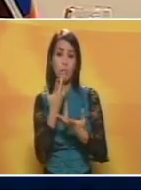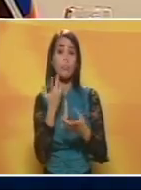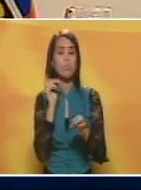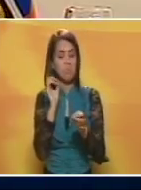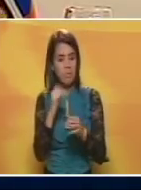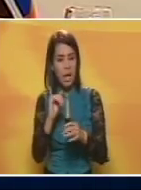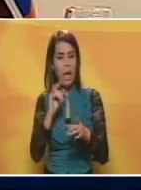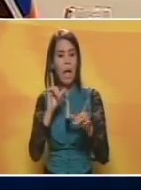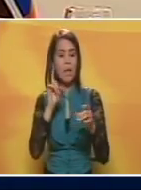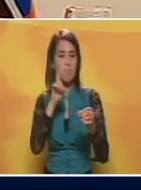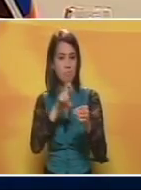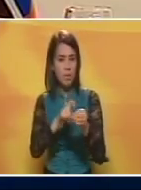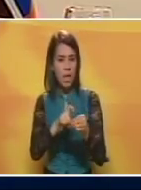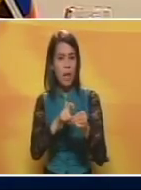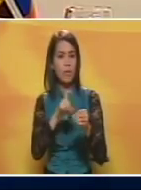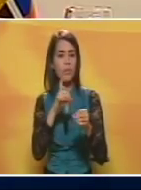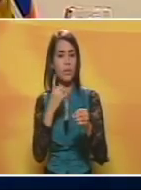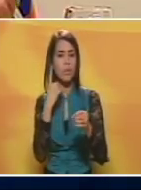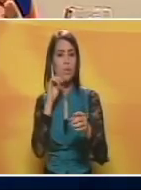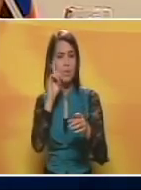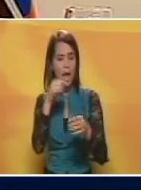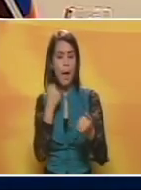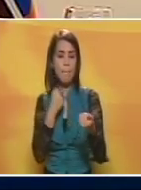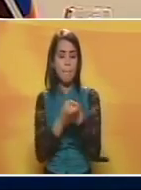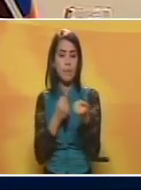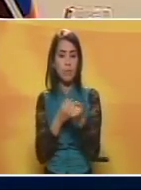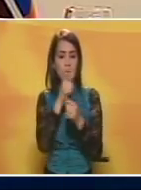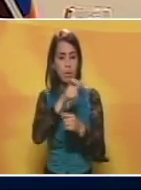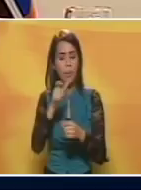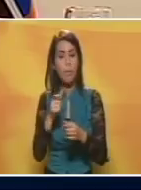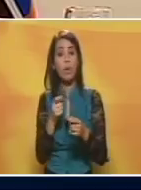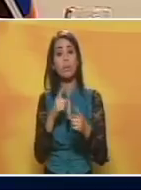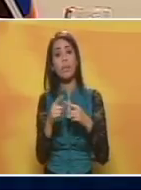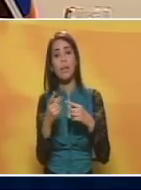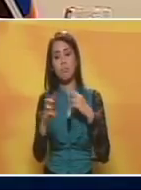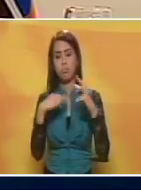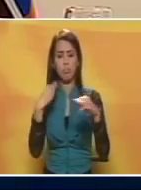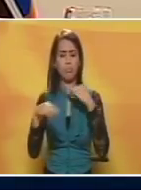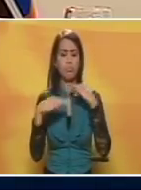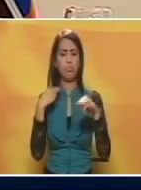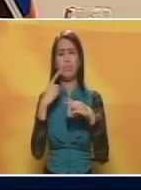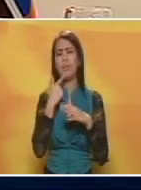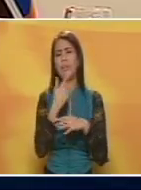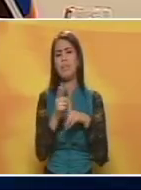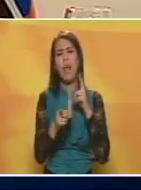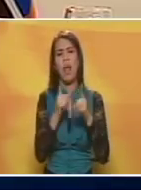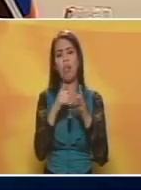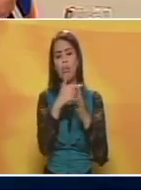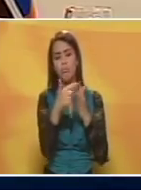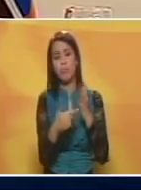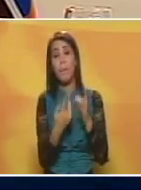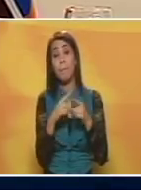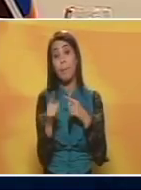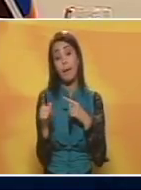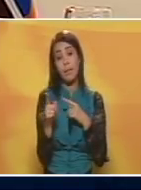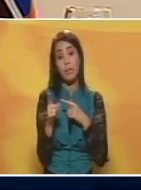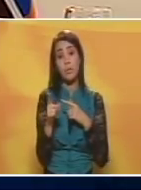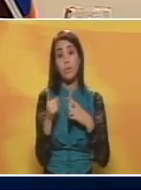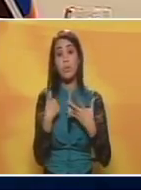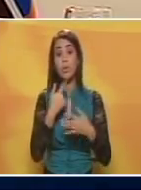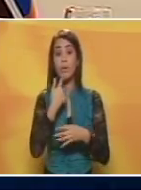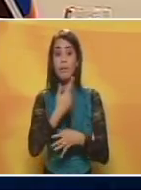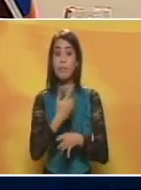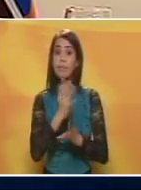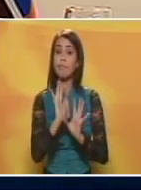abiertas, tiene seguidores y la gente a veces manda mensajes y dice cosas, pero con base a lo que salen en